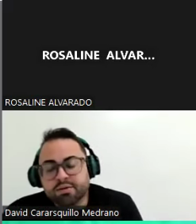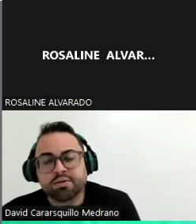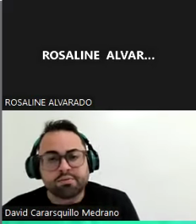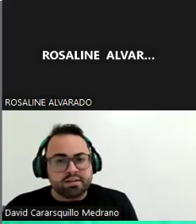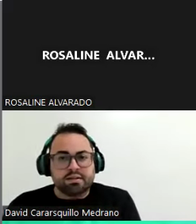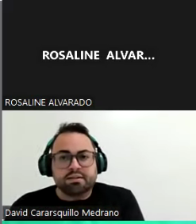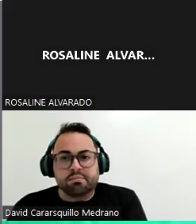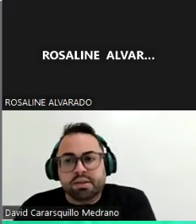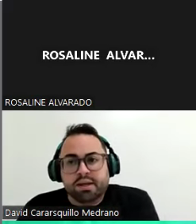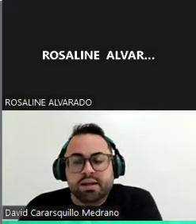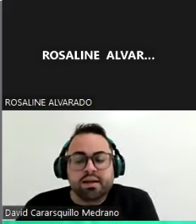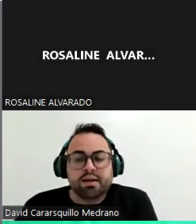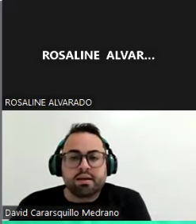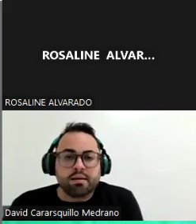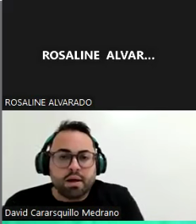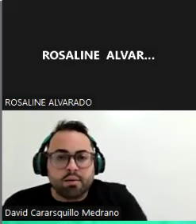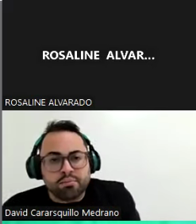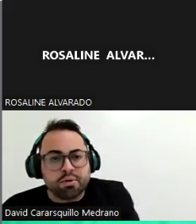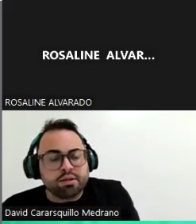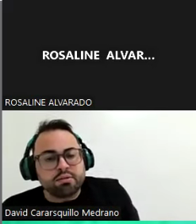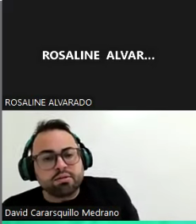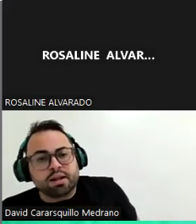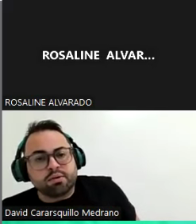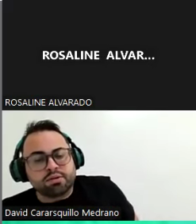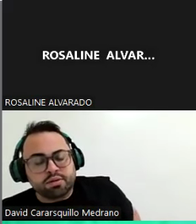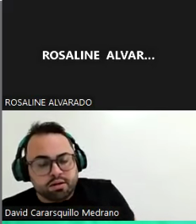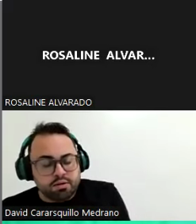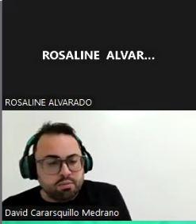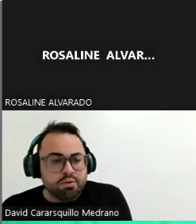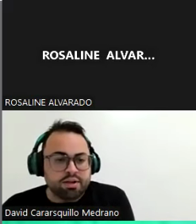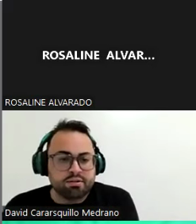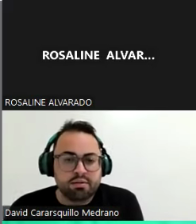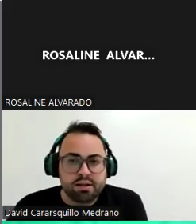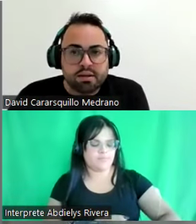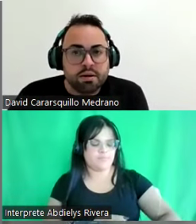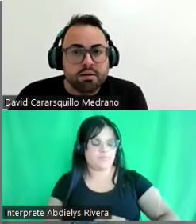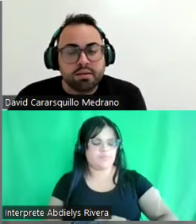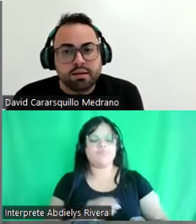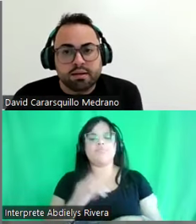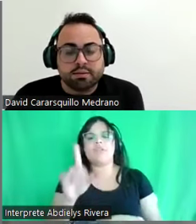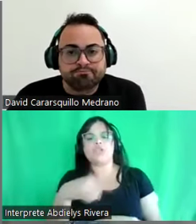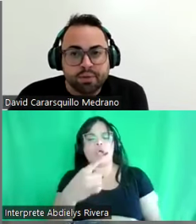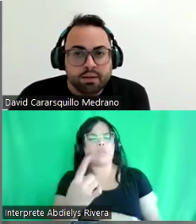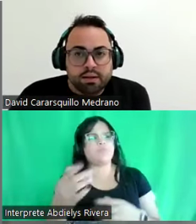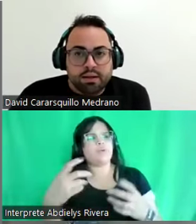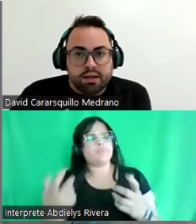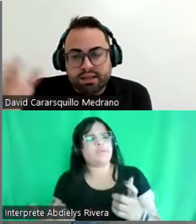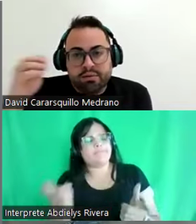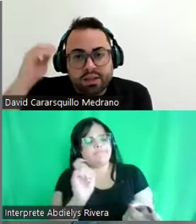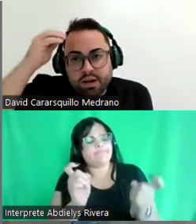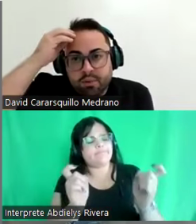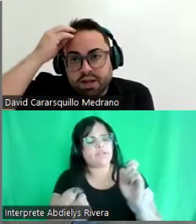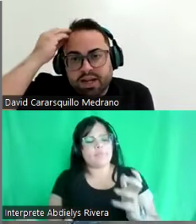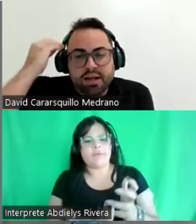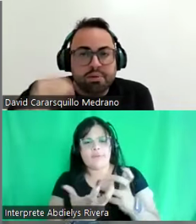Sí, saludos. Simplemente quería abordar un poquito la cuestión de los acomodos razonables en términos de. Estaban